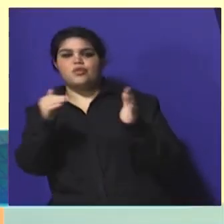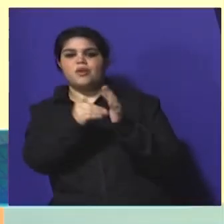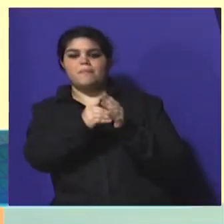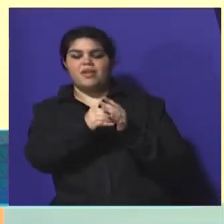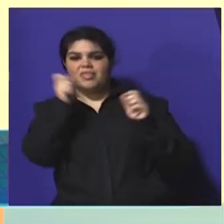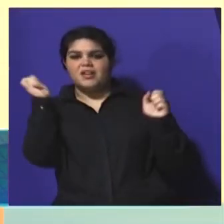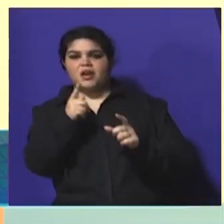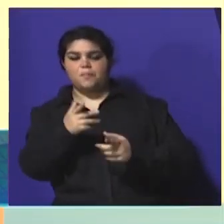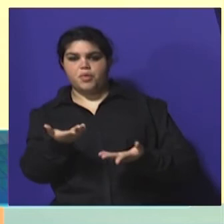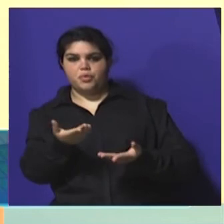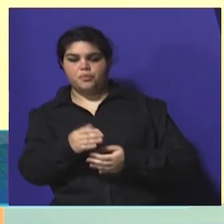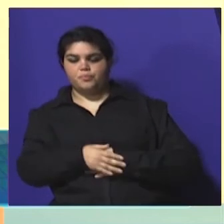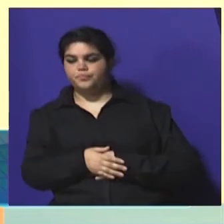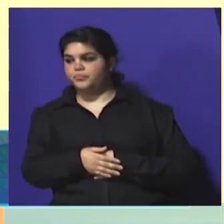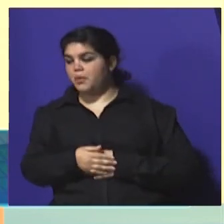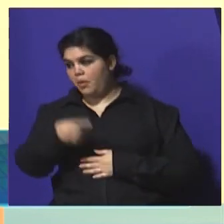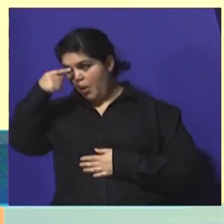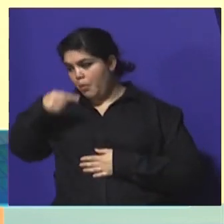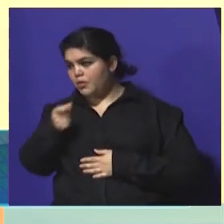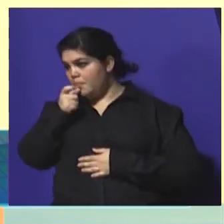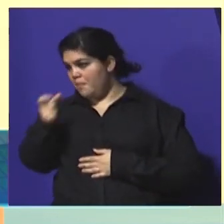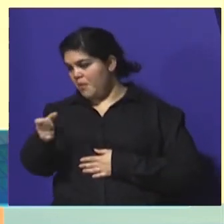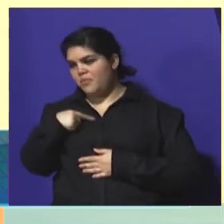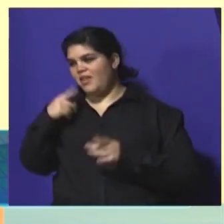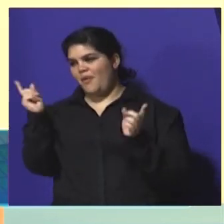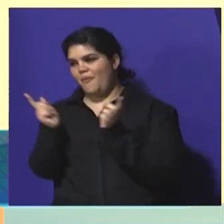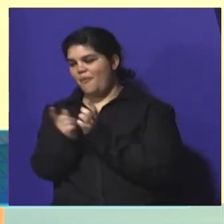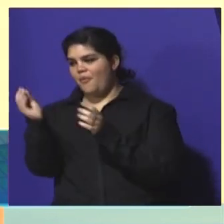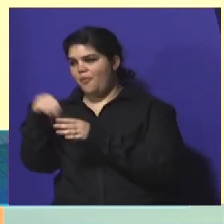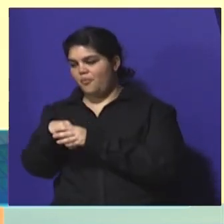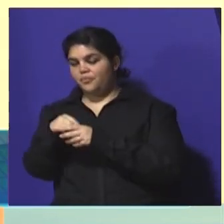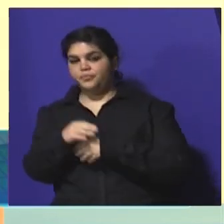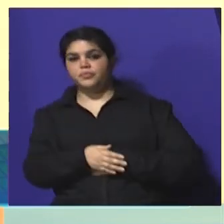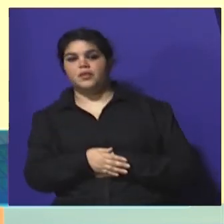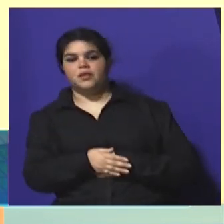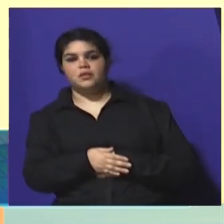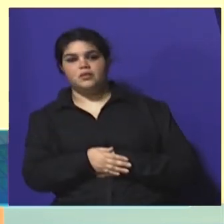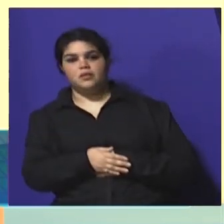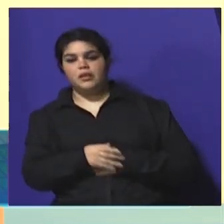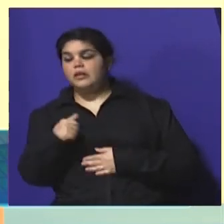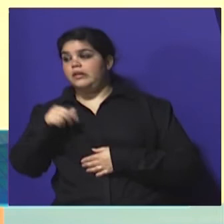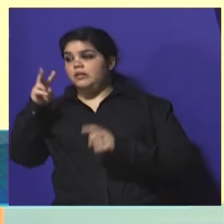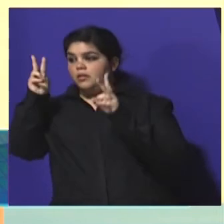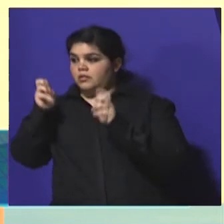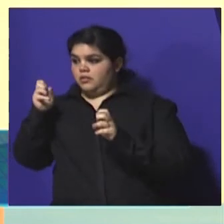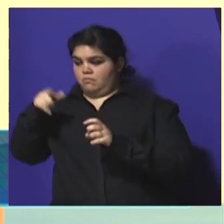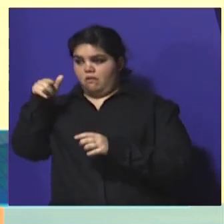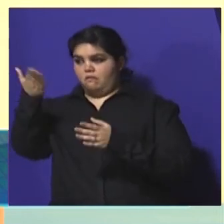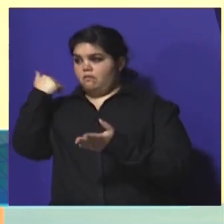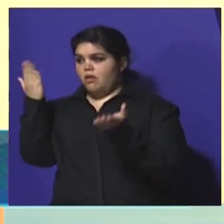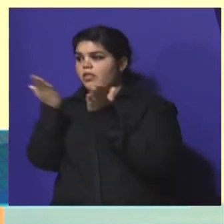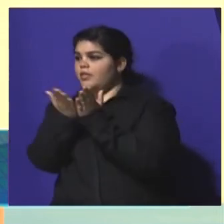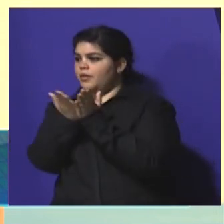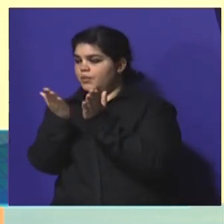estaba la última pregunta son dos preguntas en una mencionaste el tema de que estudiaste tranquilamente y que